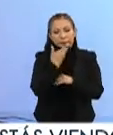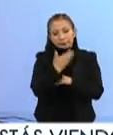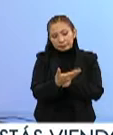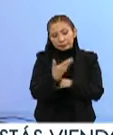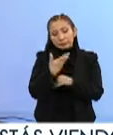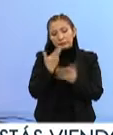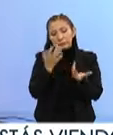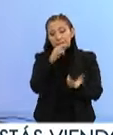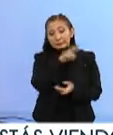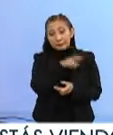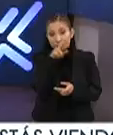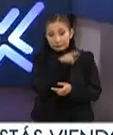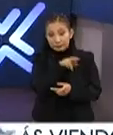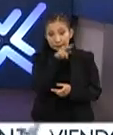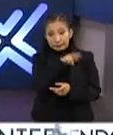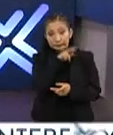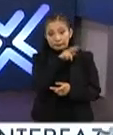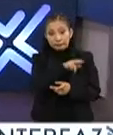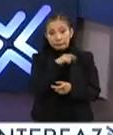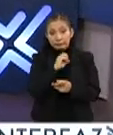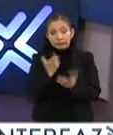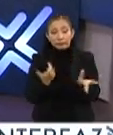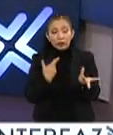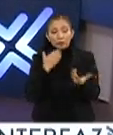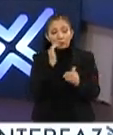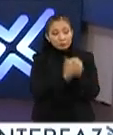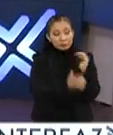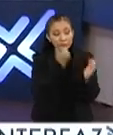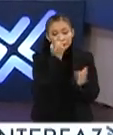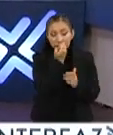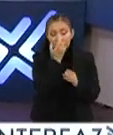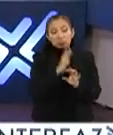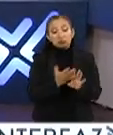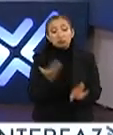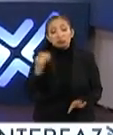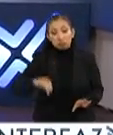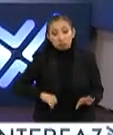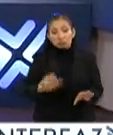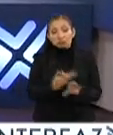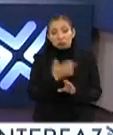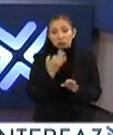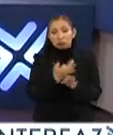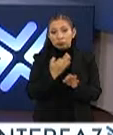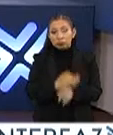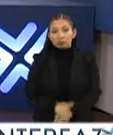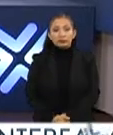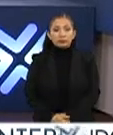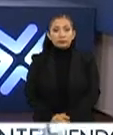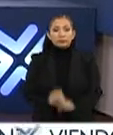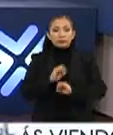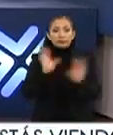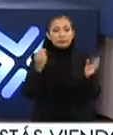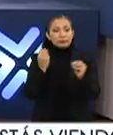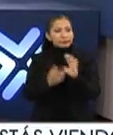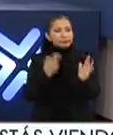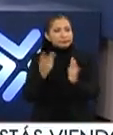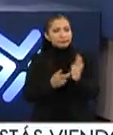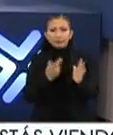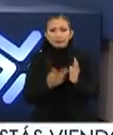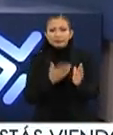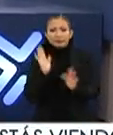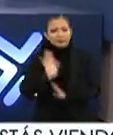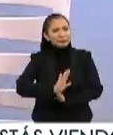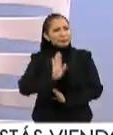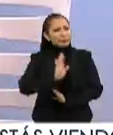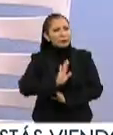remunerado pronto, si recién habían terminado la escuela. En fin, bien interesante lo que está pasando en este modelo. Así es, Omar, muchas veces